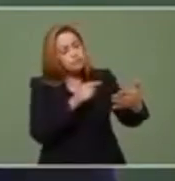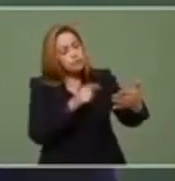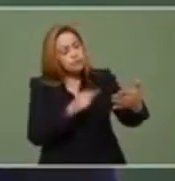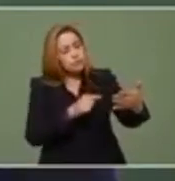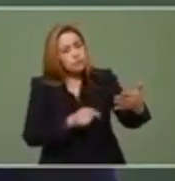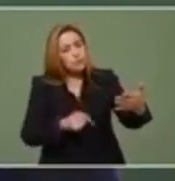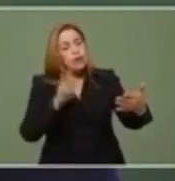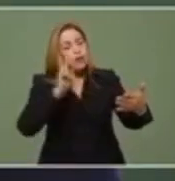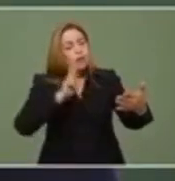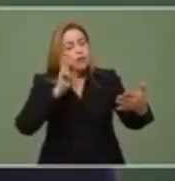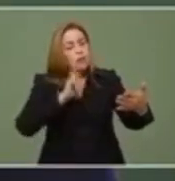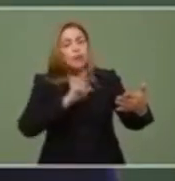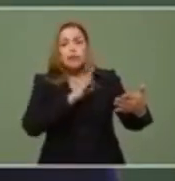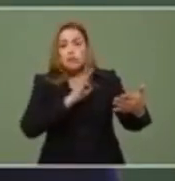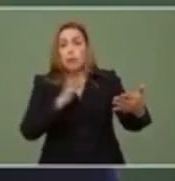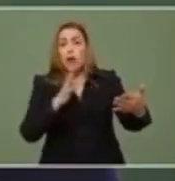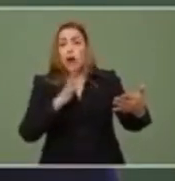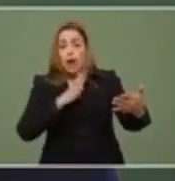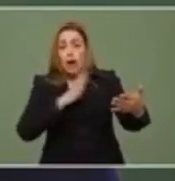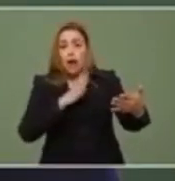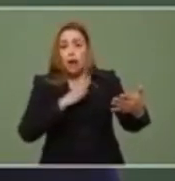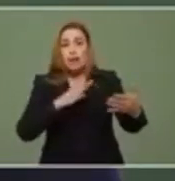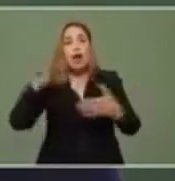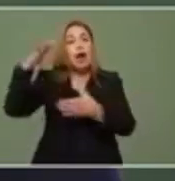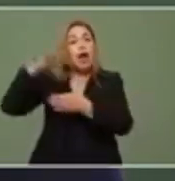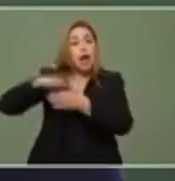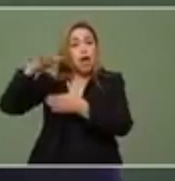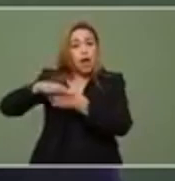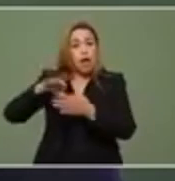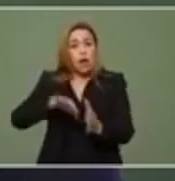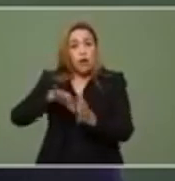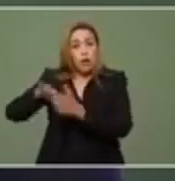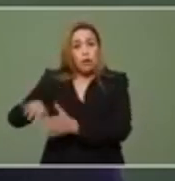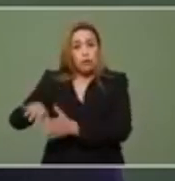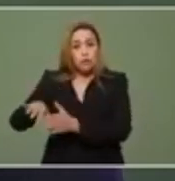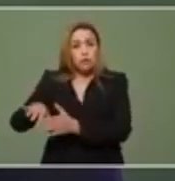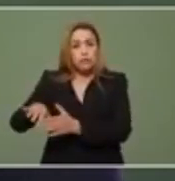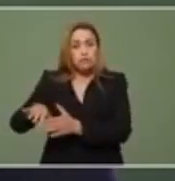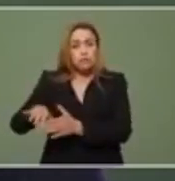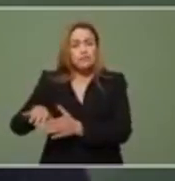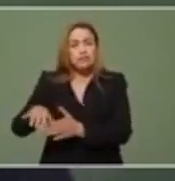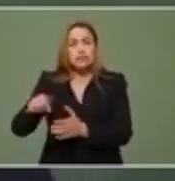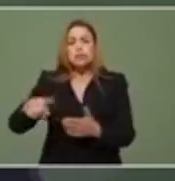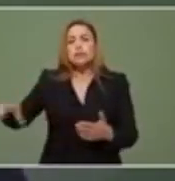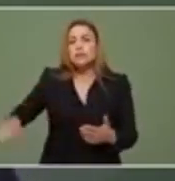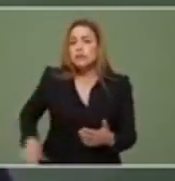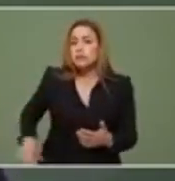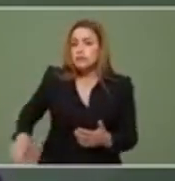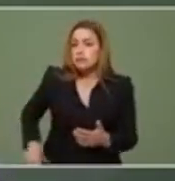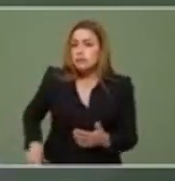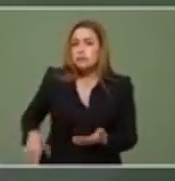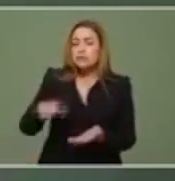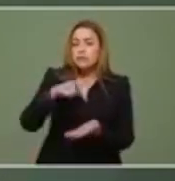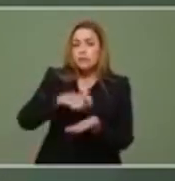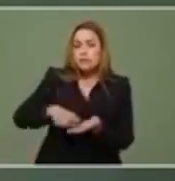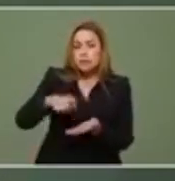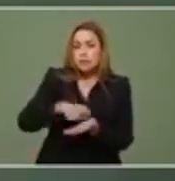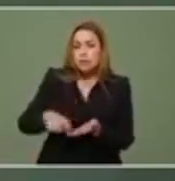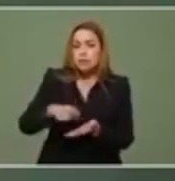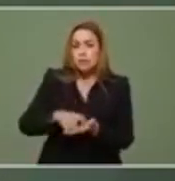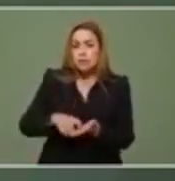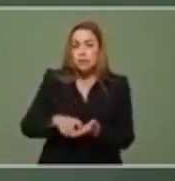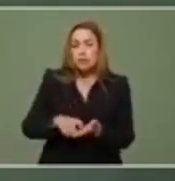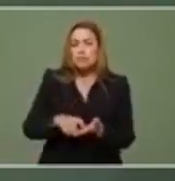se logren ahorros. En general, el gobierno compra como